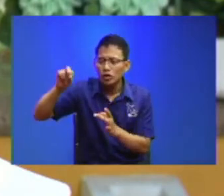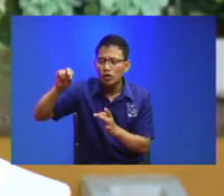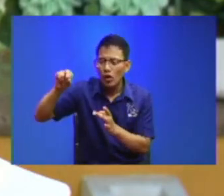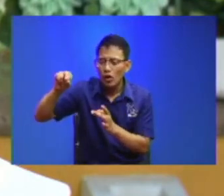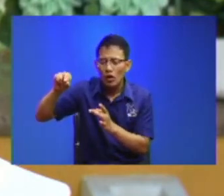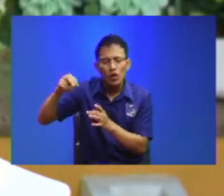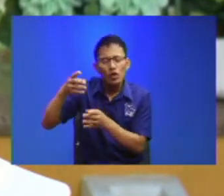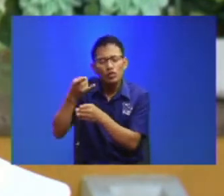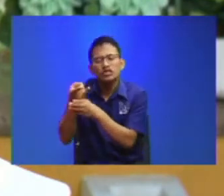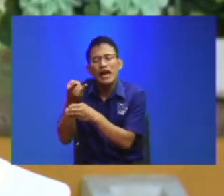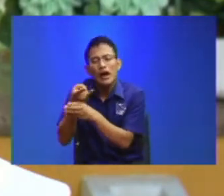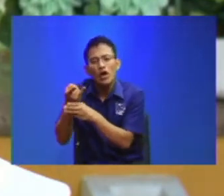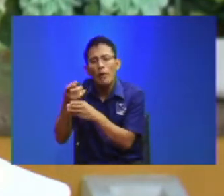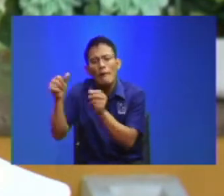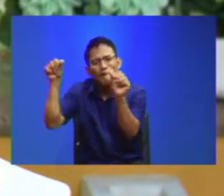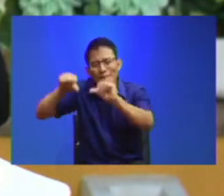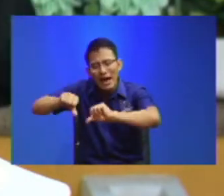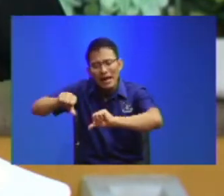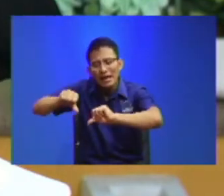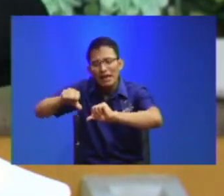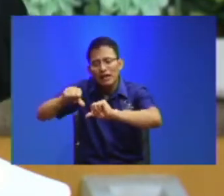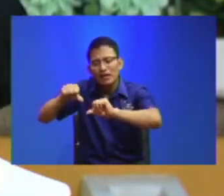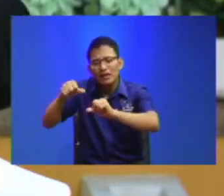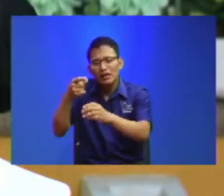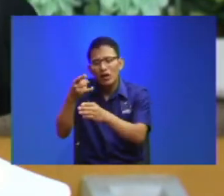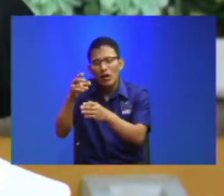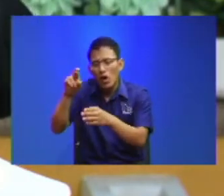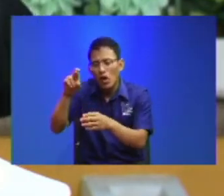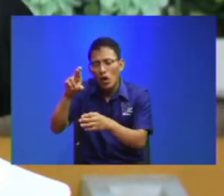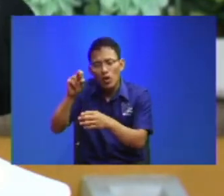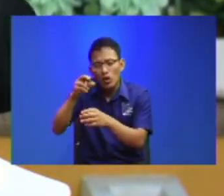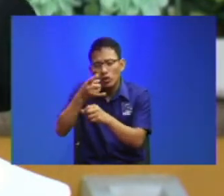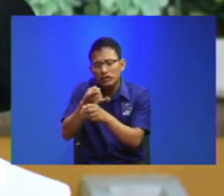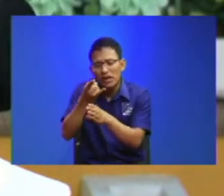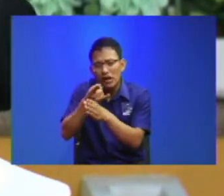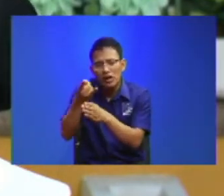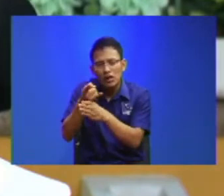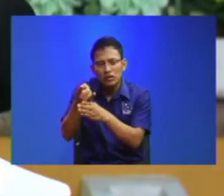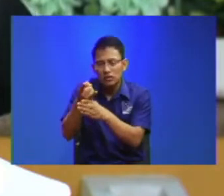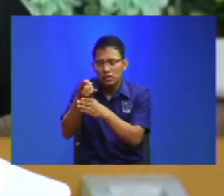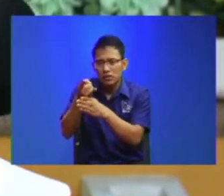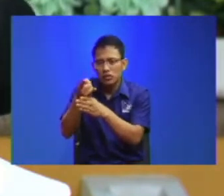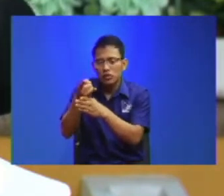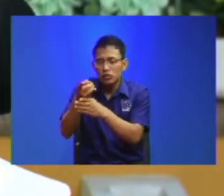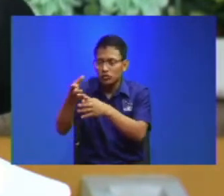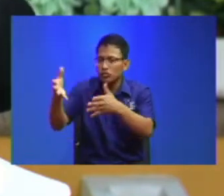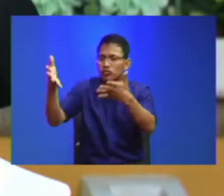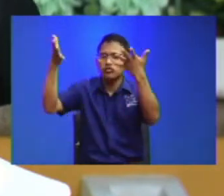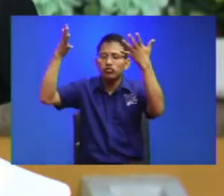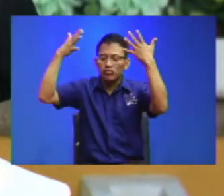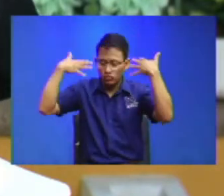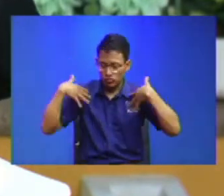hicieron fue adornos para sí mismos. Se lo echaron encima.